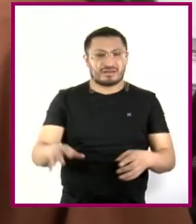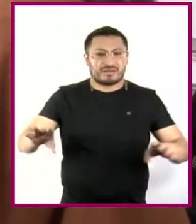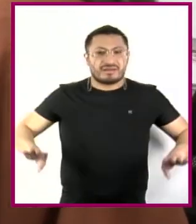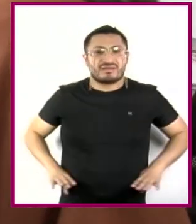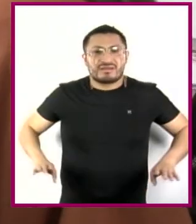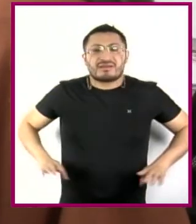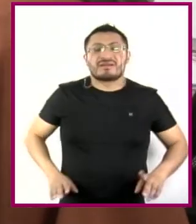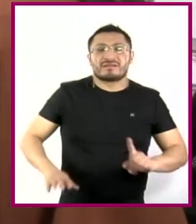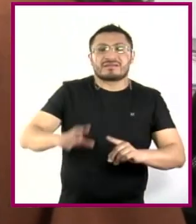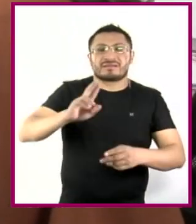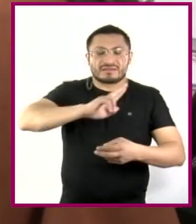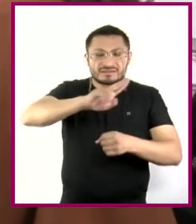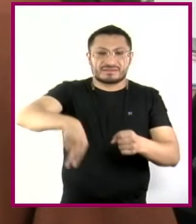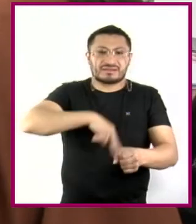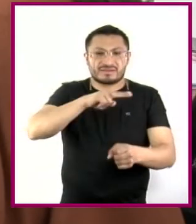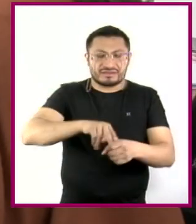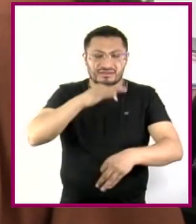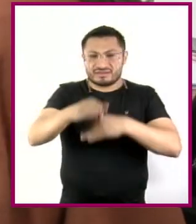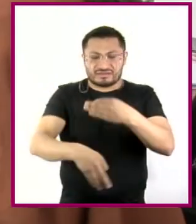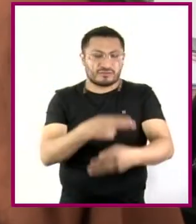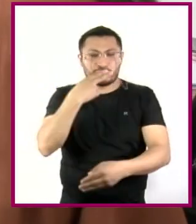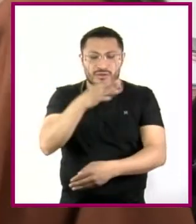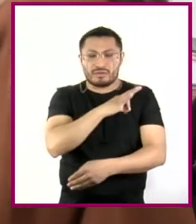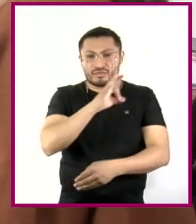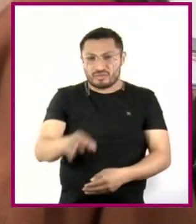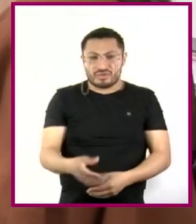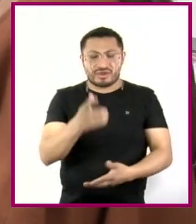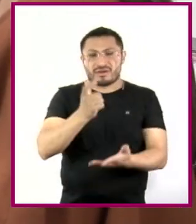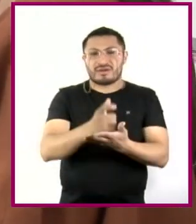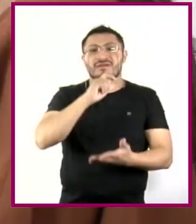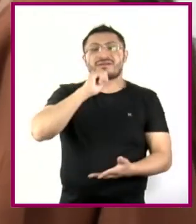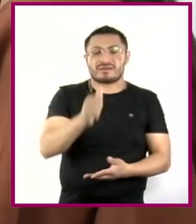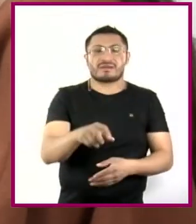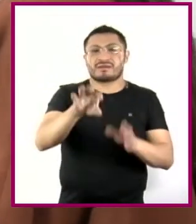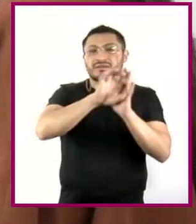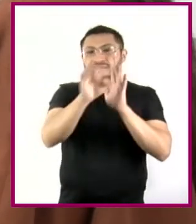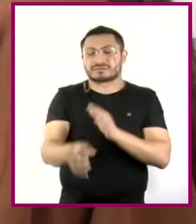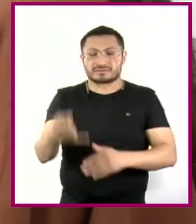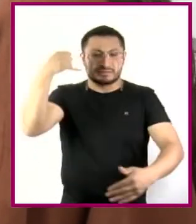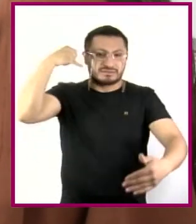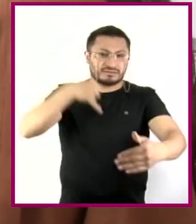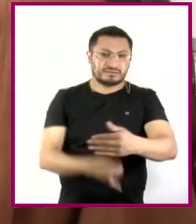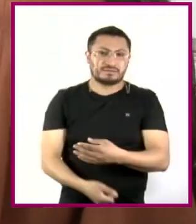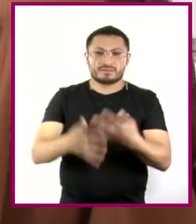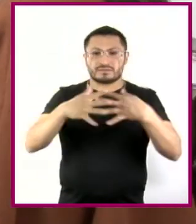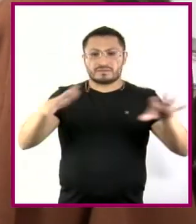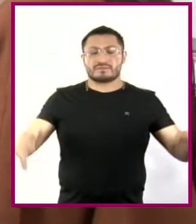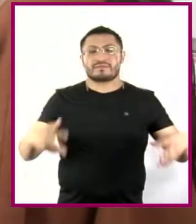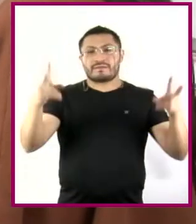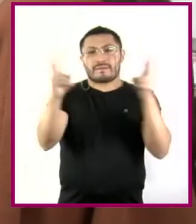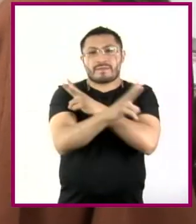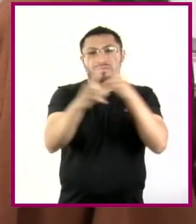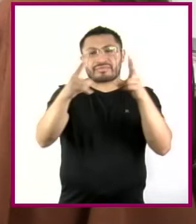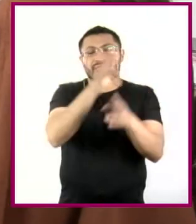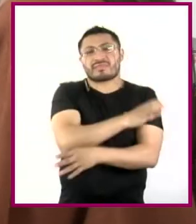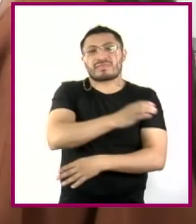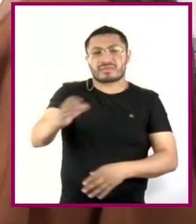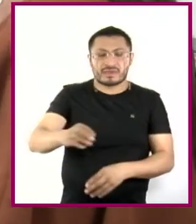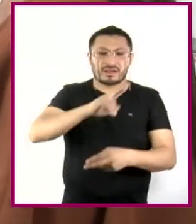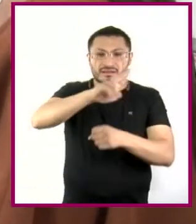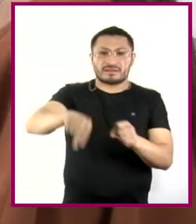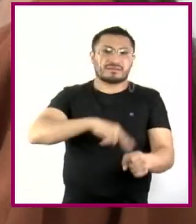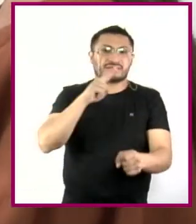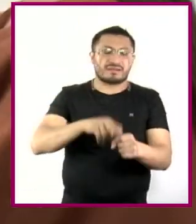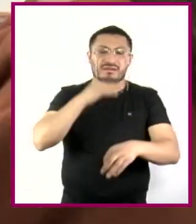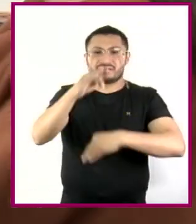las personas podemos utilizar sin ningún costo, como el fondo marino y el aire puro del campo. La naturaleza y todos